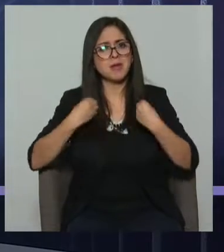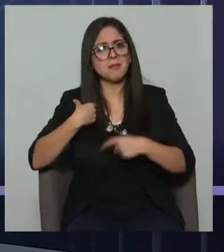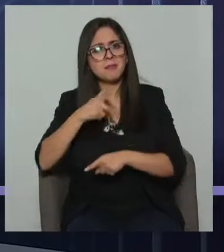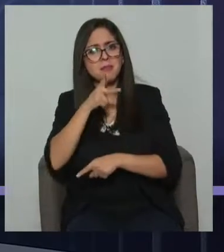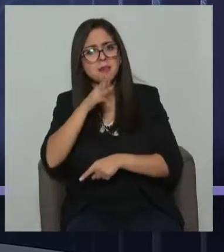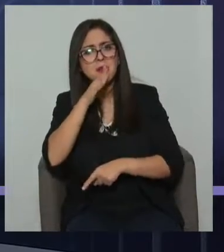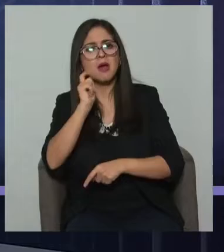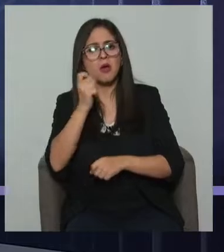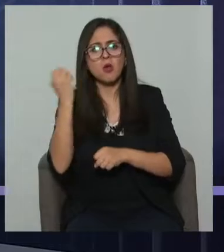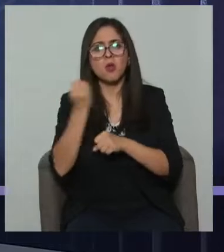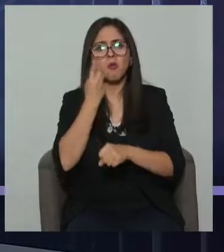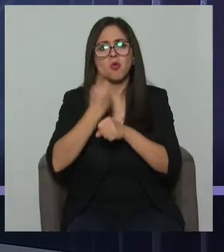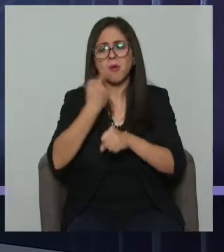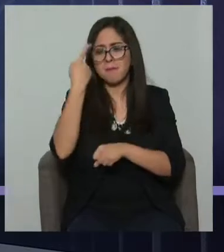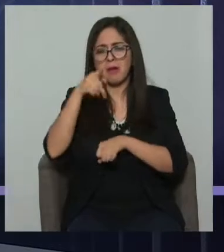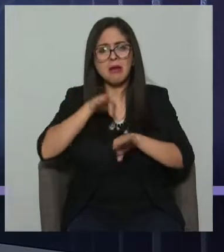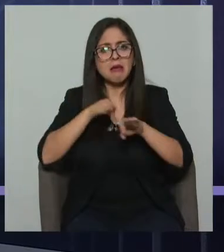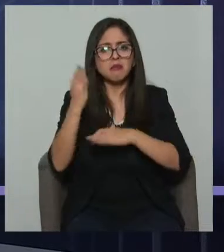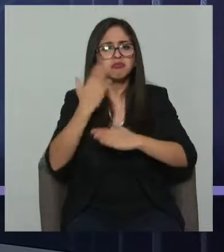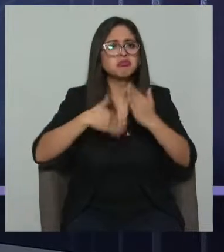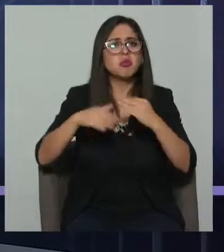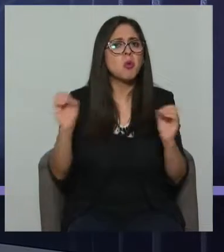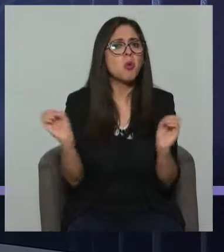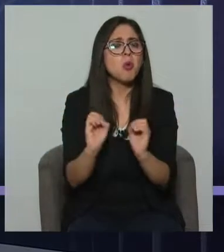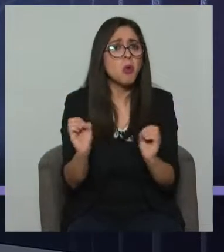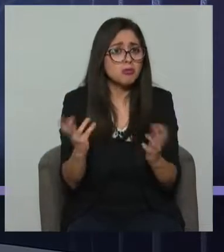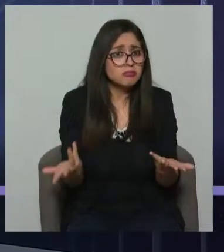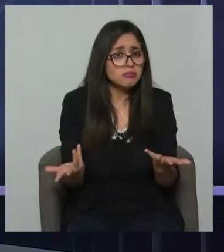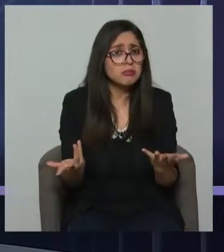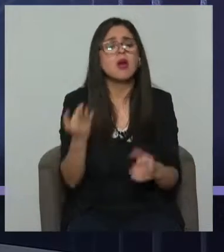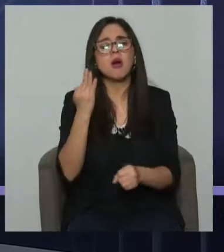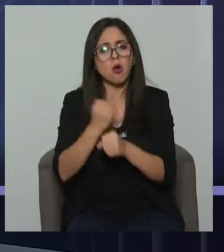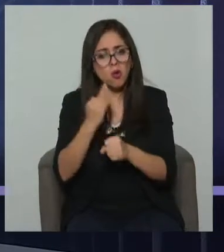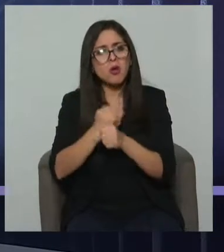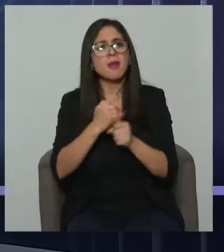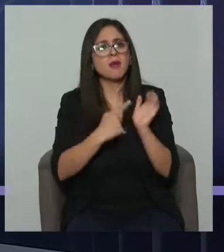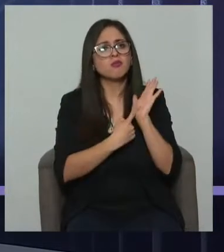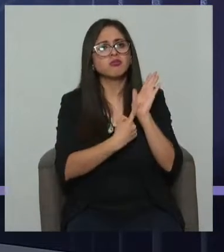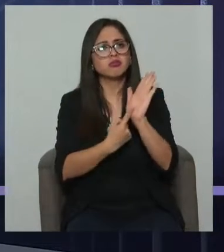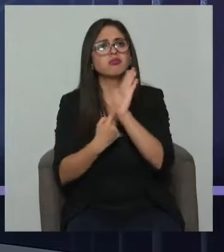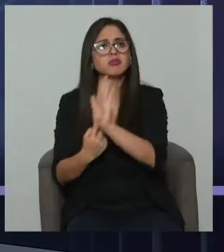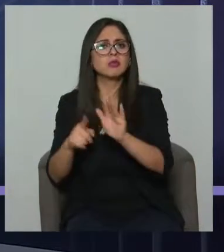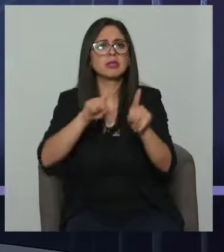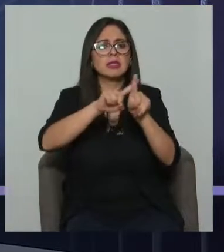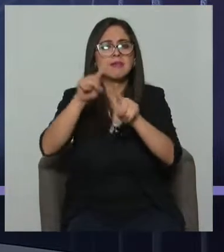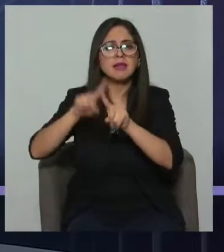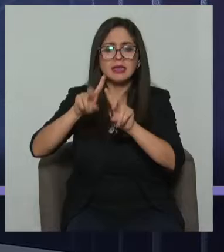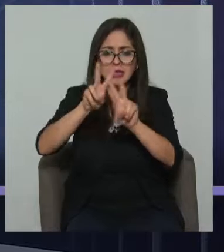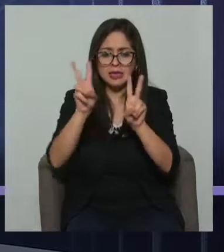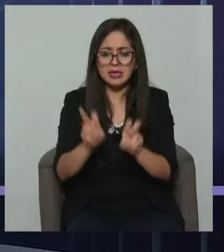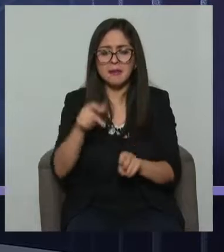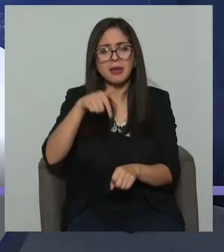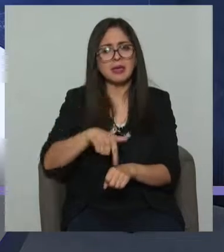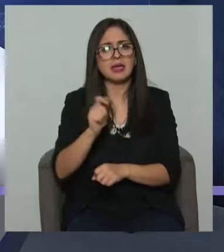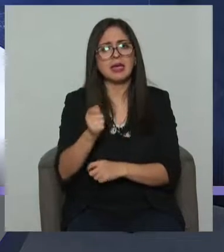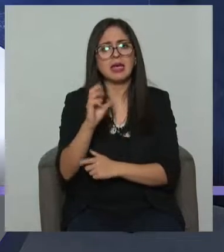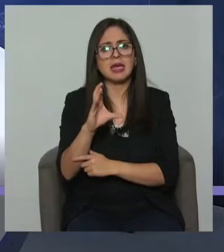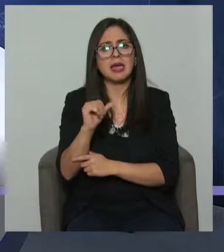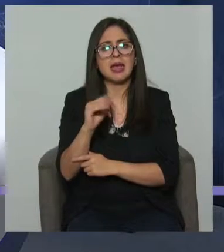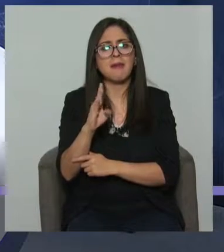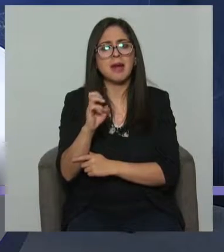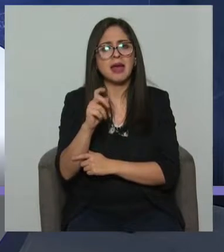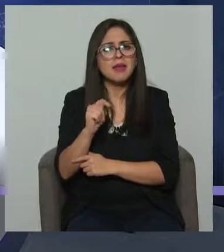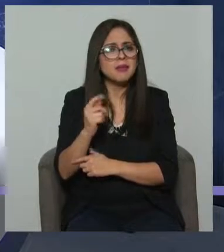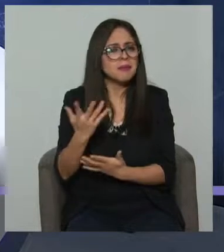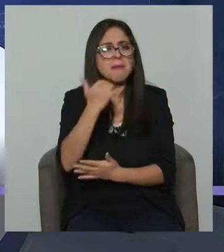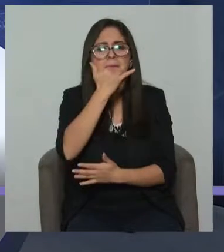una falta de oportunidades y bueno, qué importante es ventilar este tipo de temas también en cabaret. Con tu cabaret, Nora, ¿qué buscas?